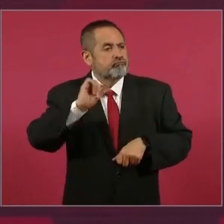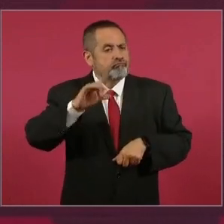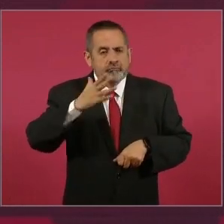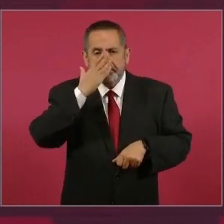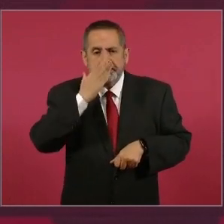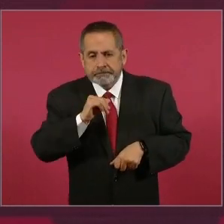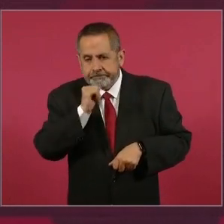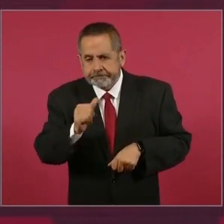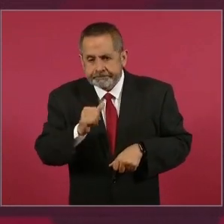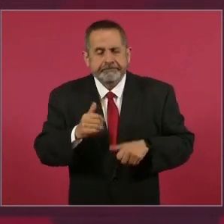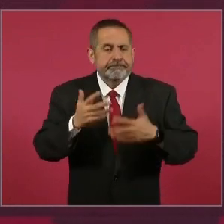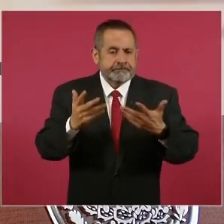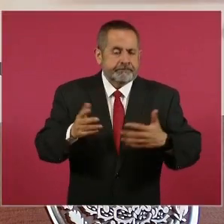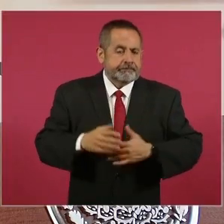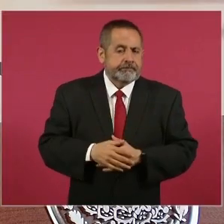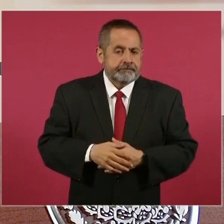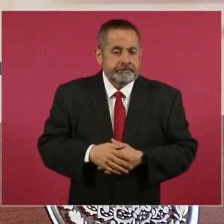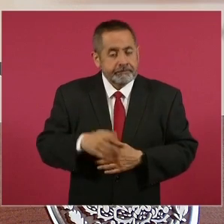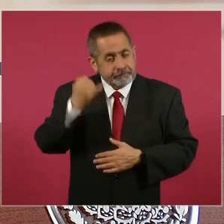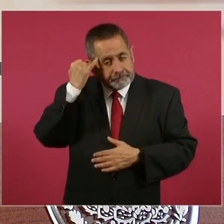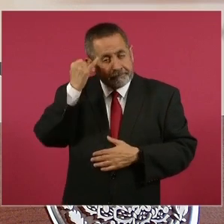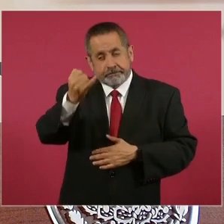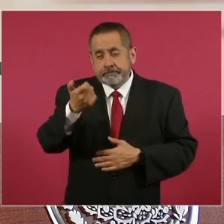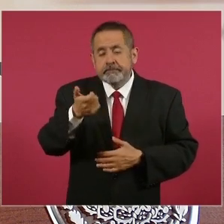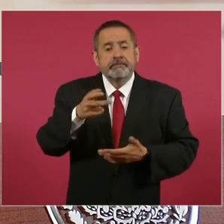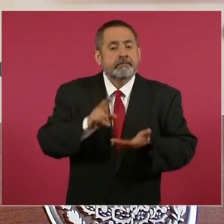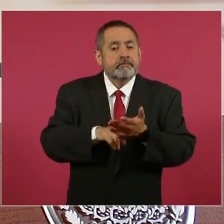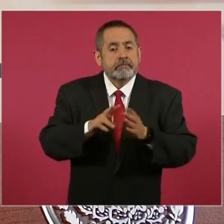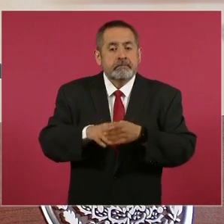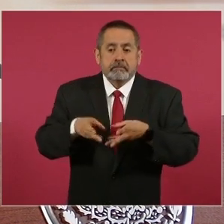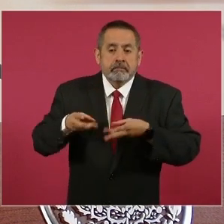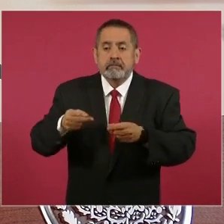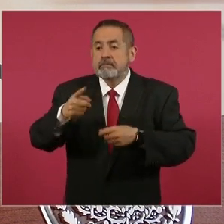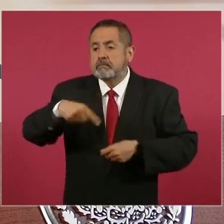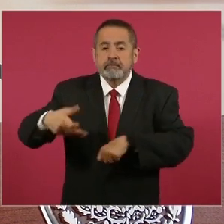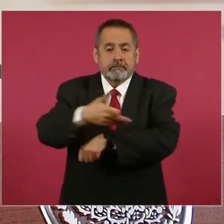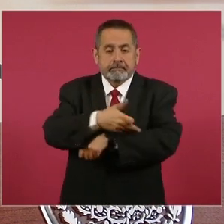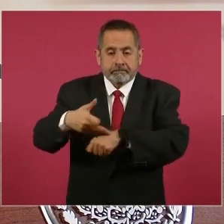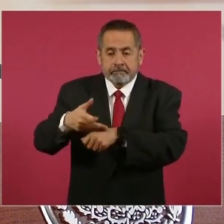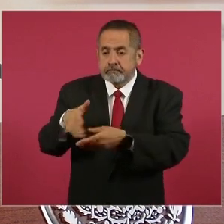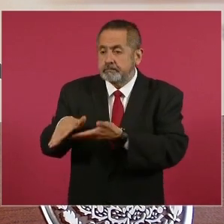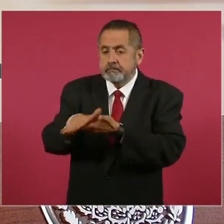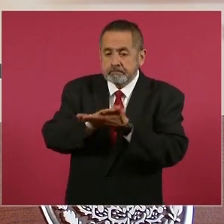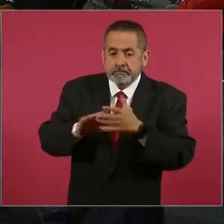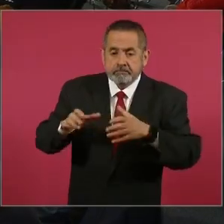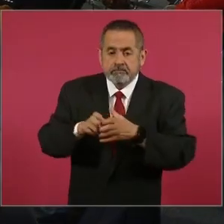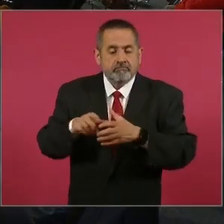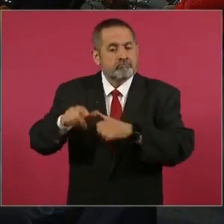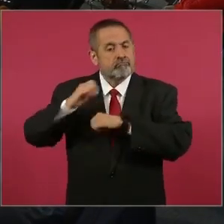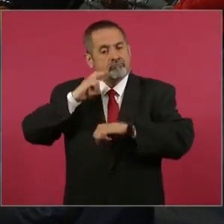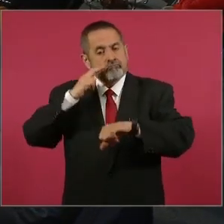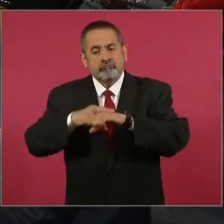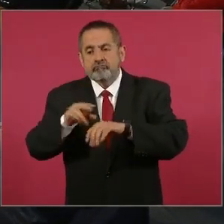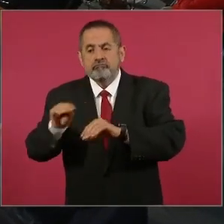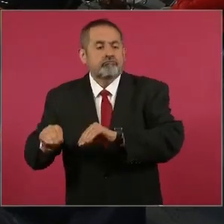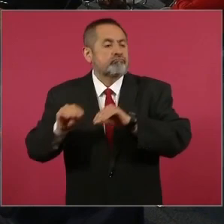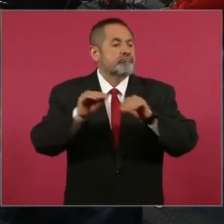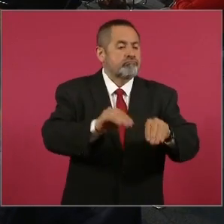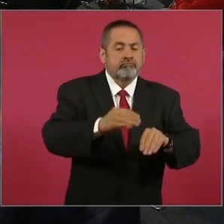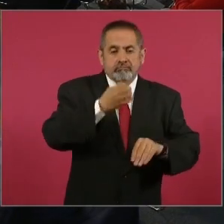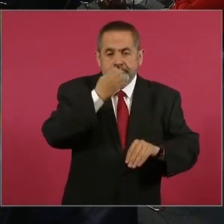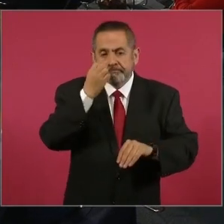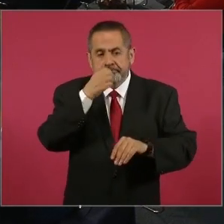de especialidad imagínense cuánto le cuesta a una familia humilde llevar a sus